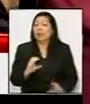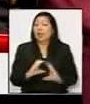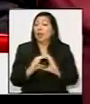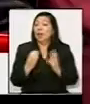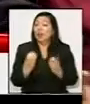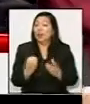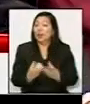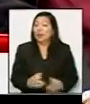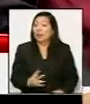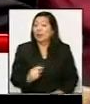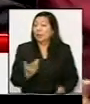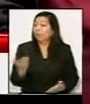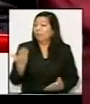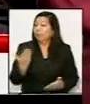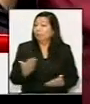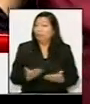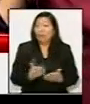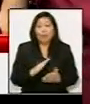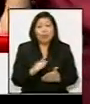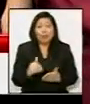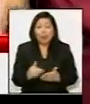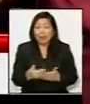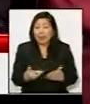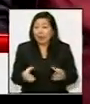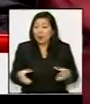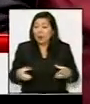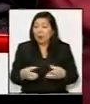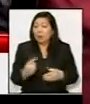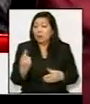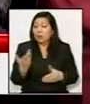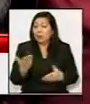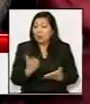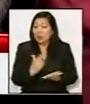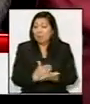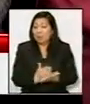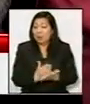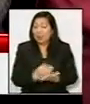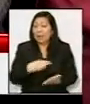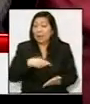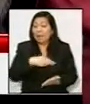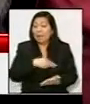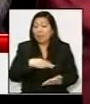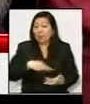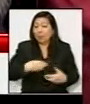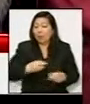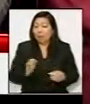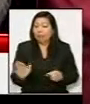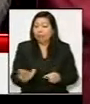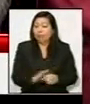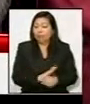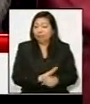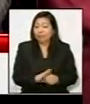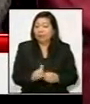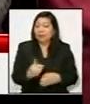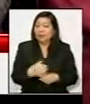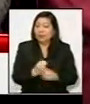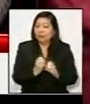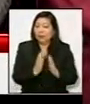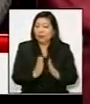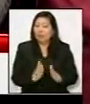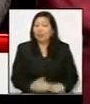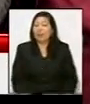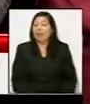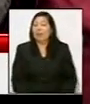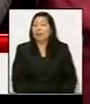eso no le alcanzó con solamente una parte el mismo público podrá completar en la parte formalizadas